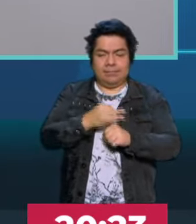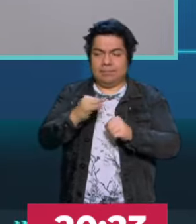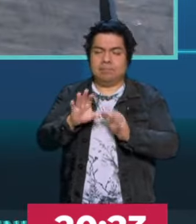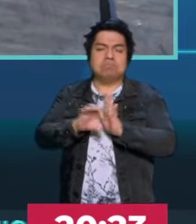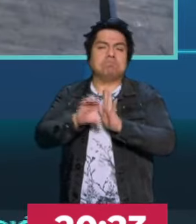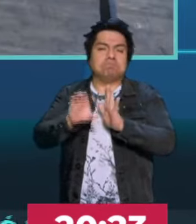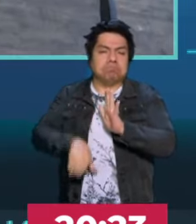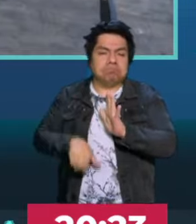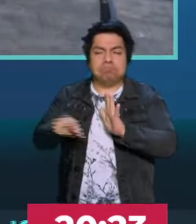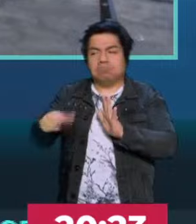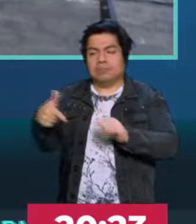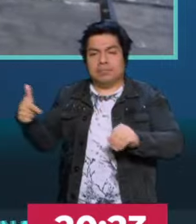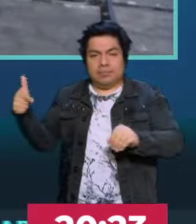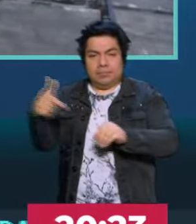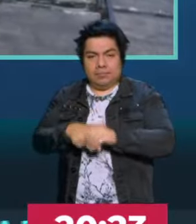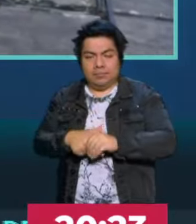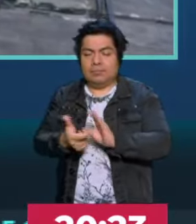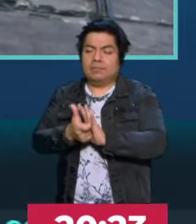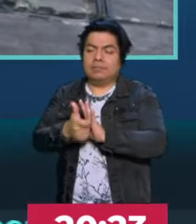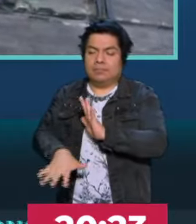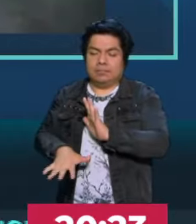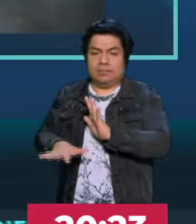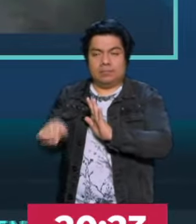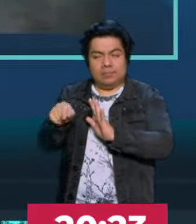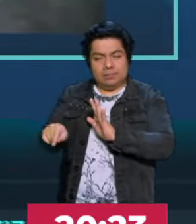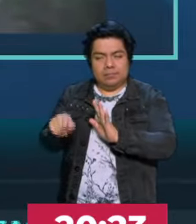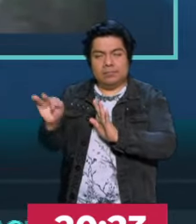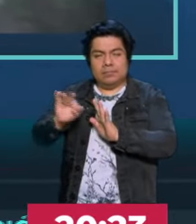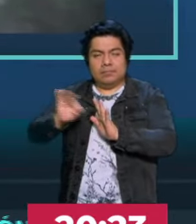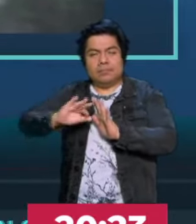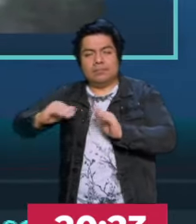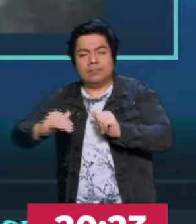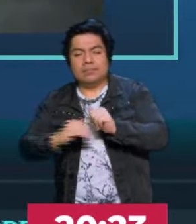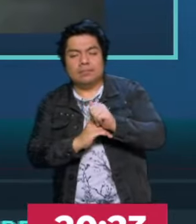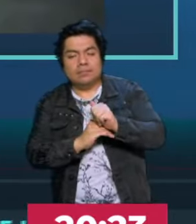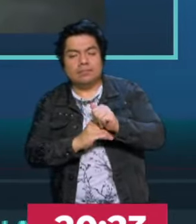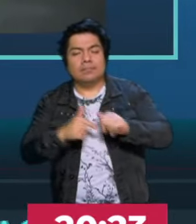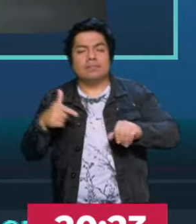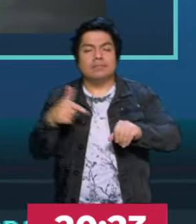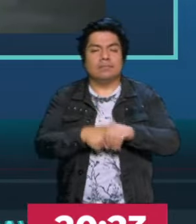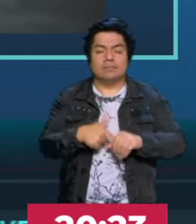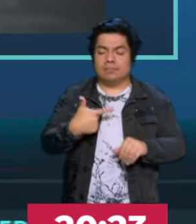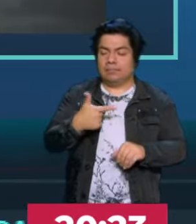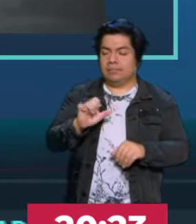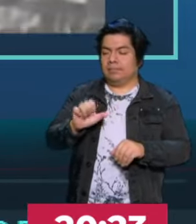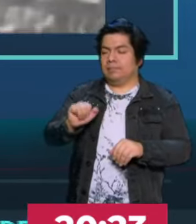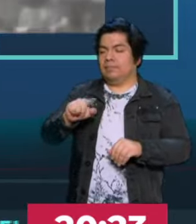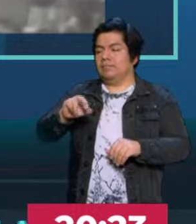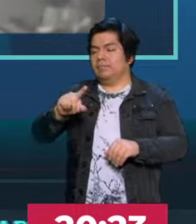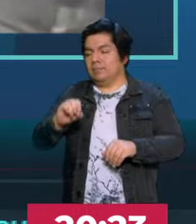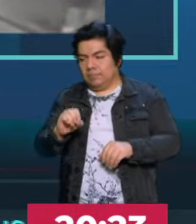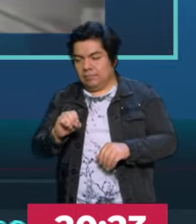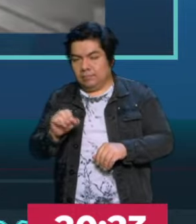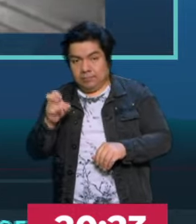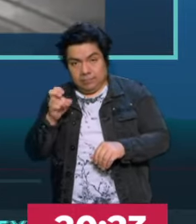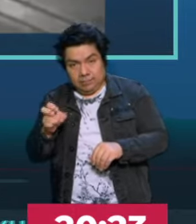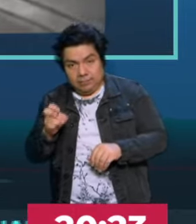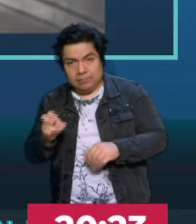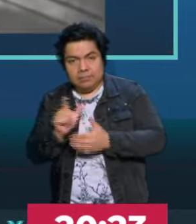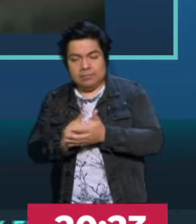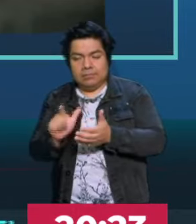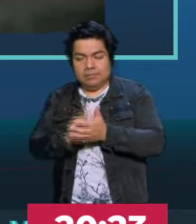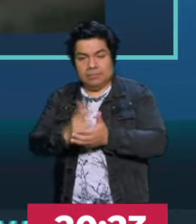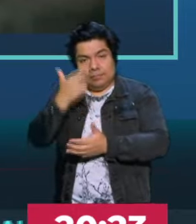por ejemplo, como combustible barato, en algún momento al contrabando le llamaban combustible genérico, y son delitos que